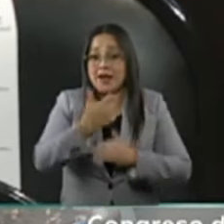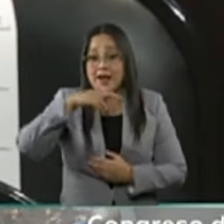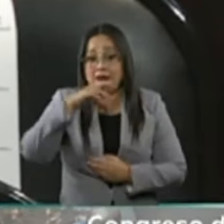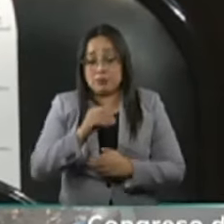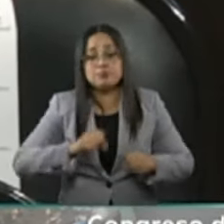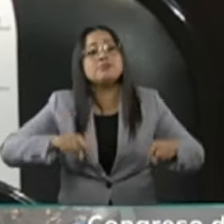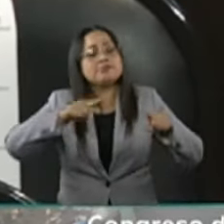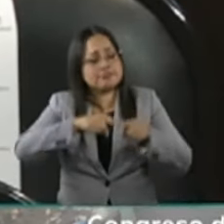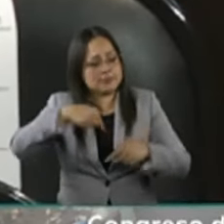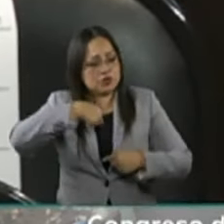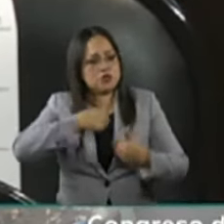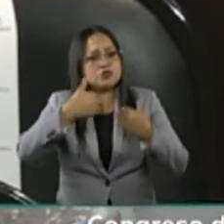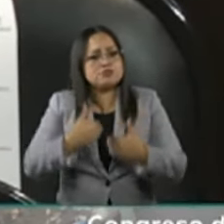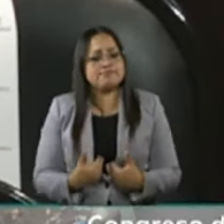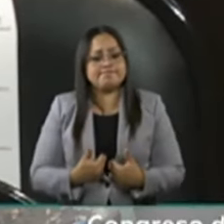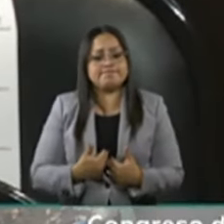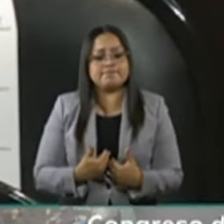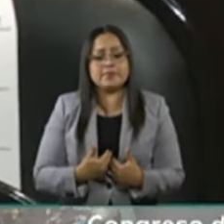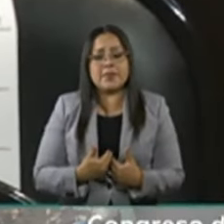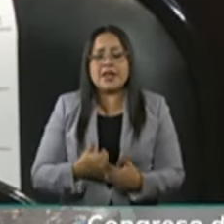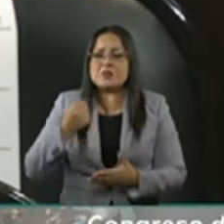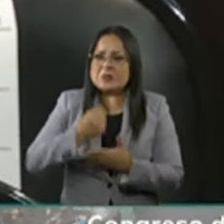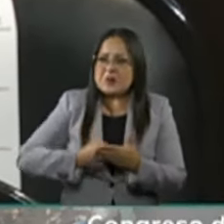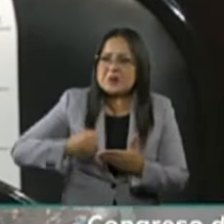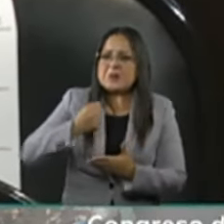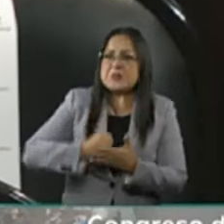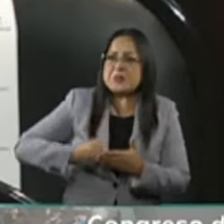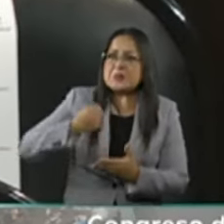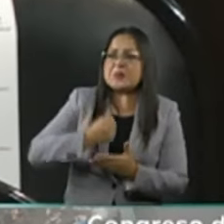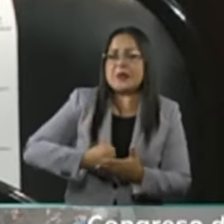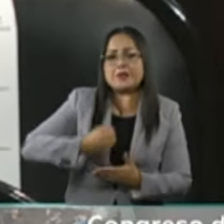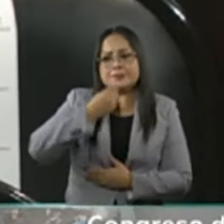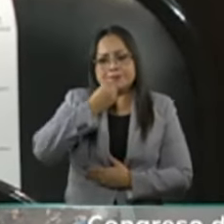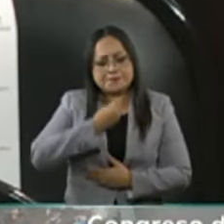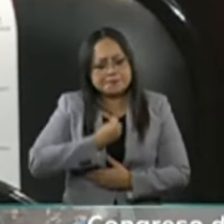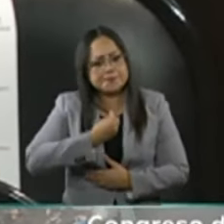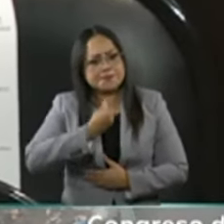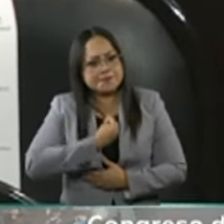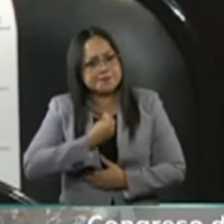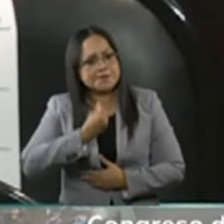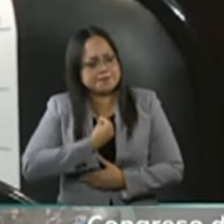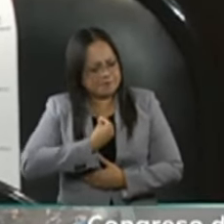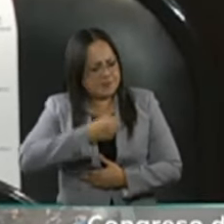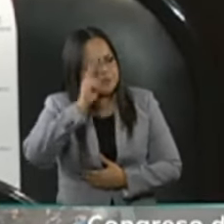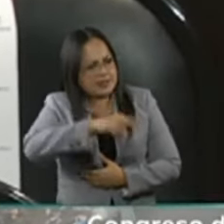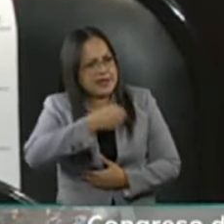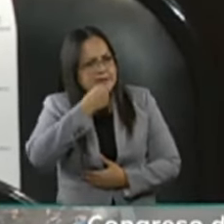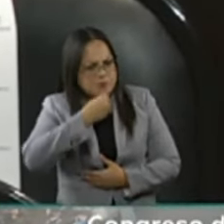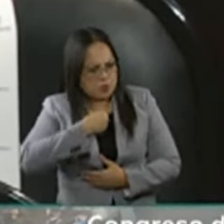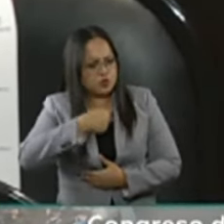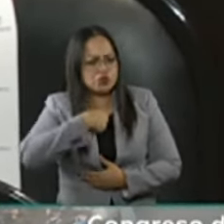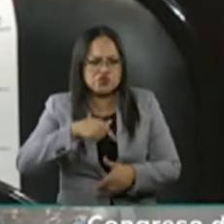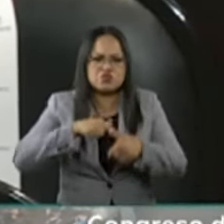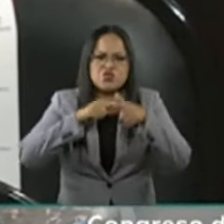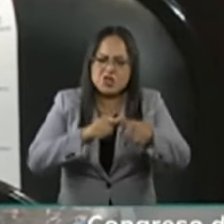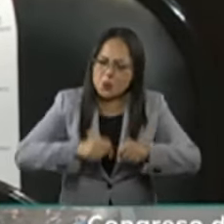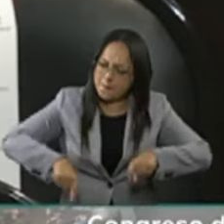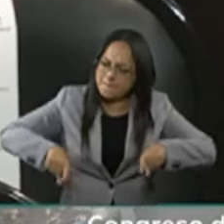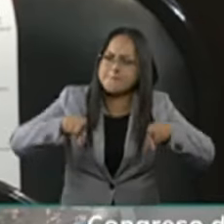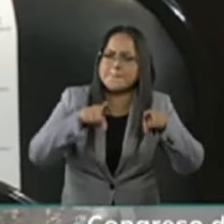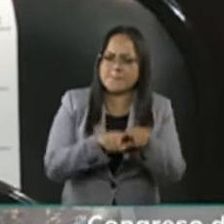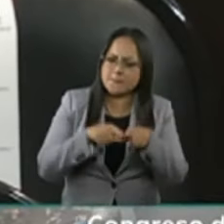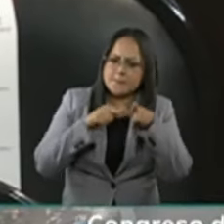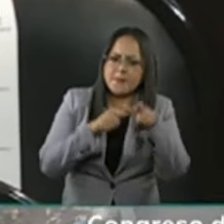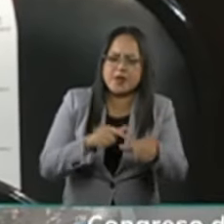política que ha pagado el precio de esas luchas, un alto precio que volvería a pagar. Lo asumo